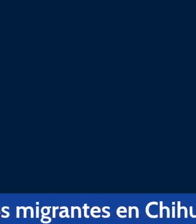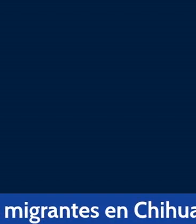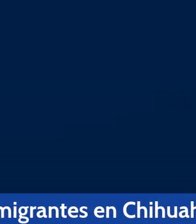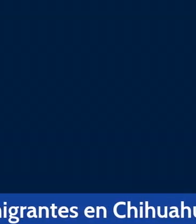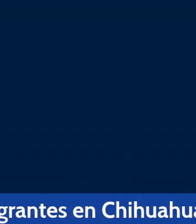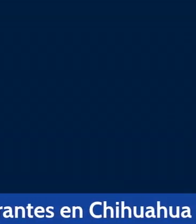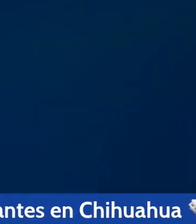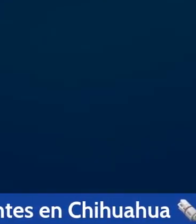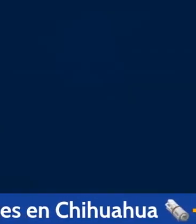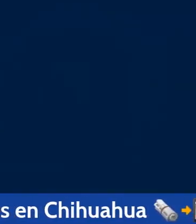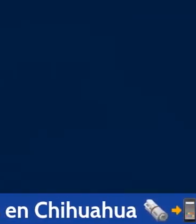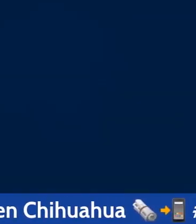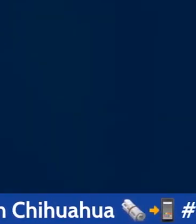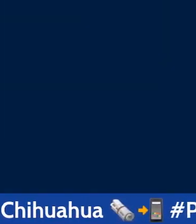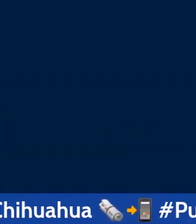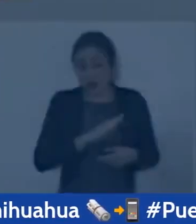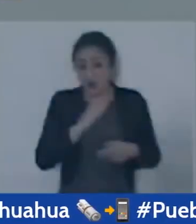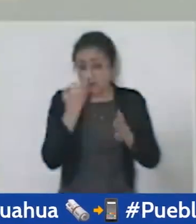Luna.